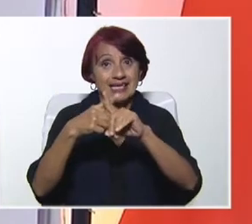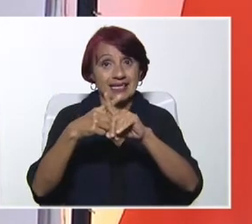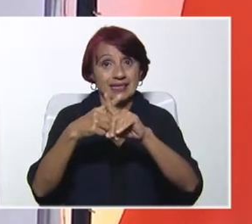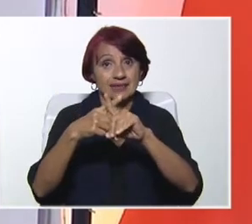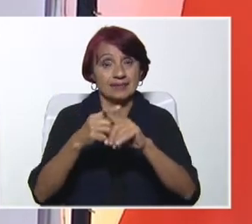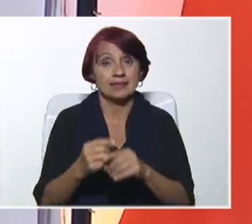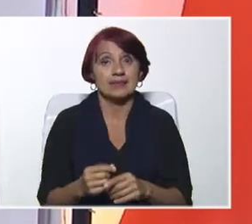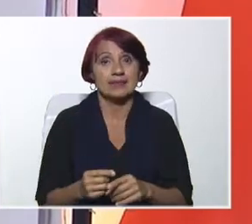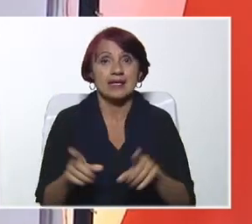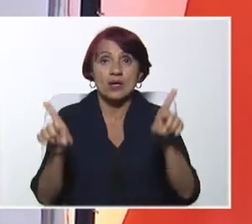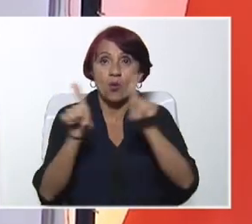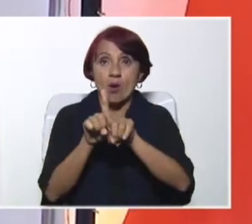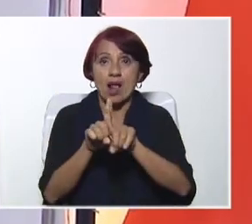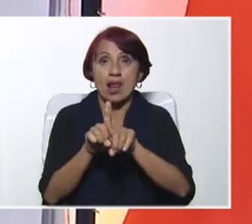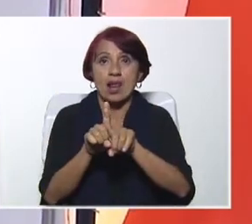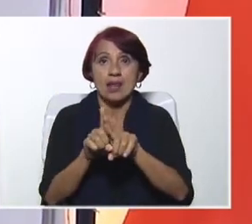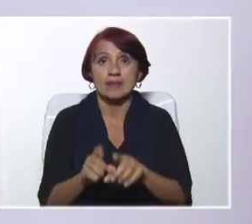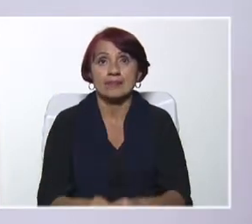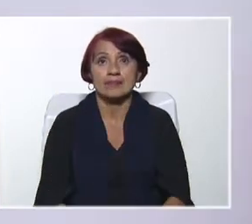que es igual a